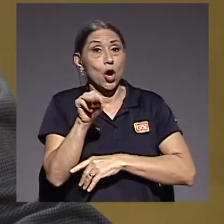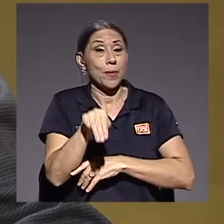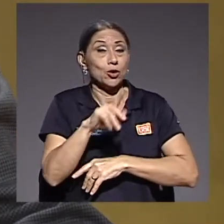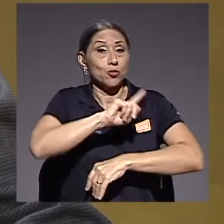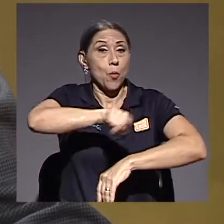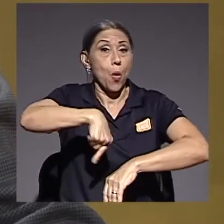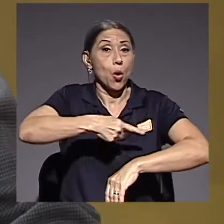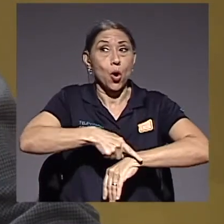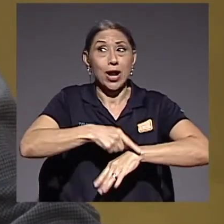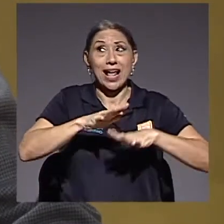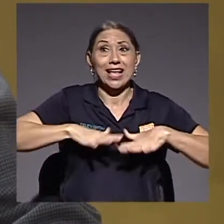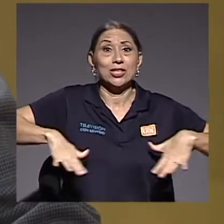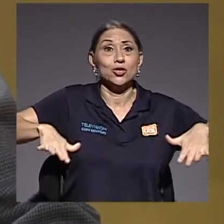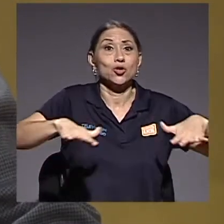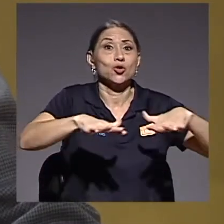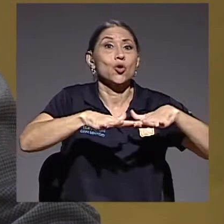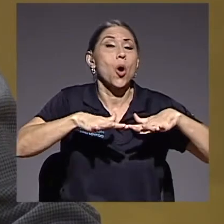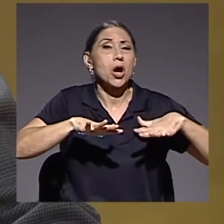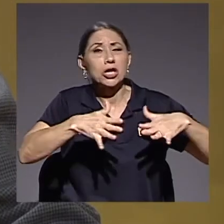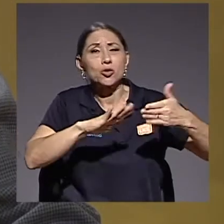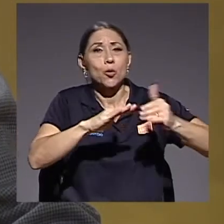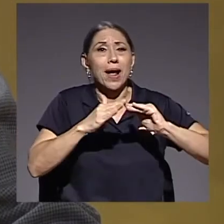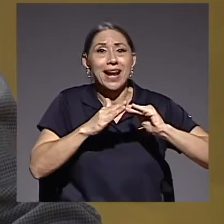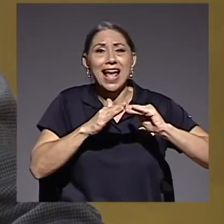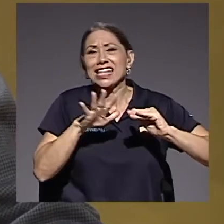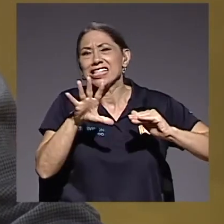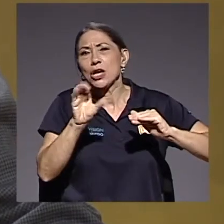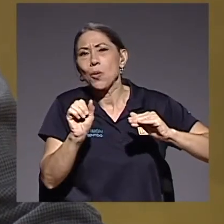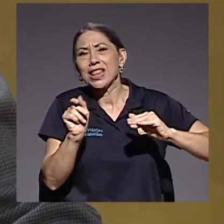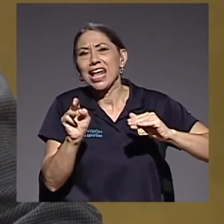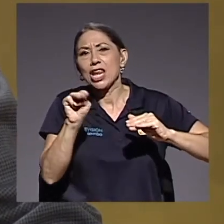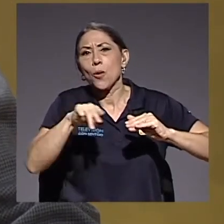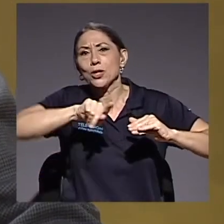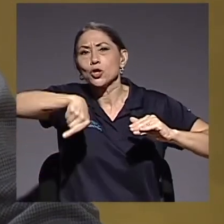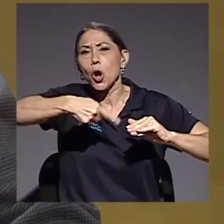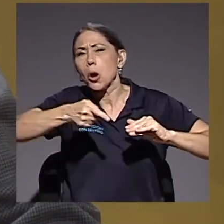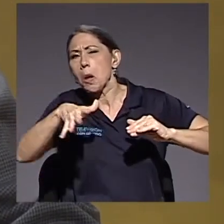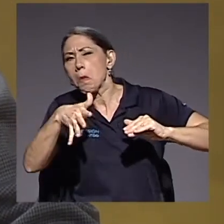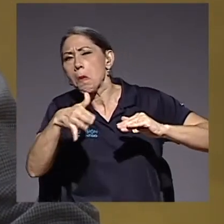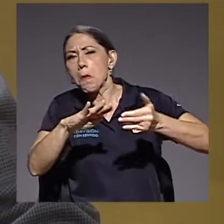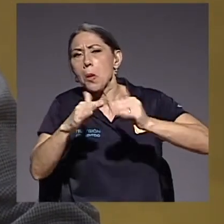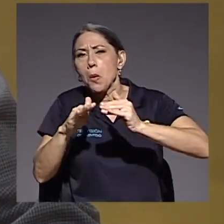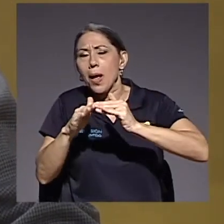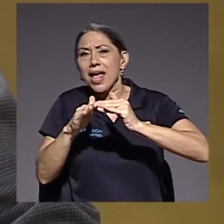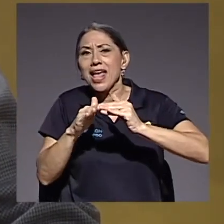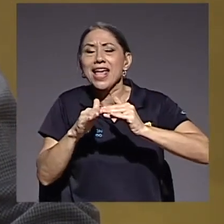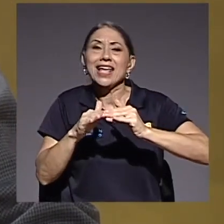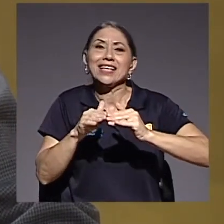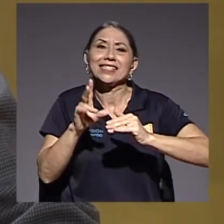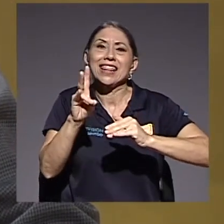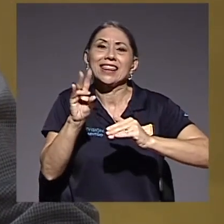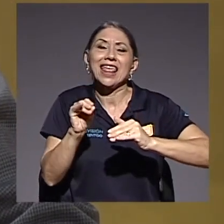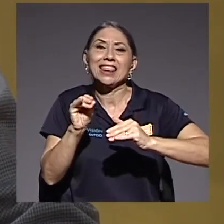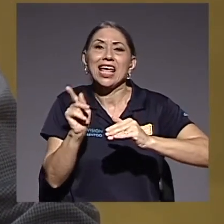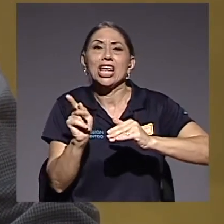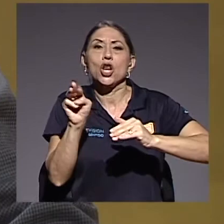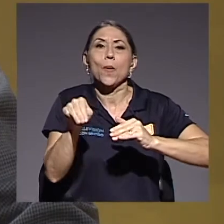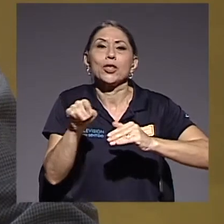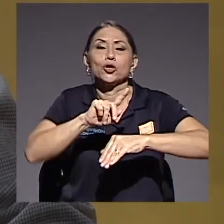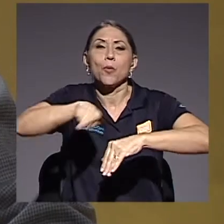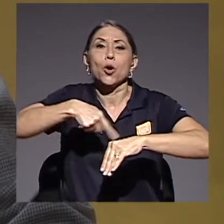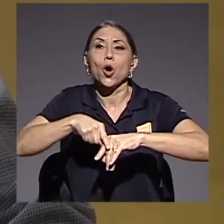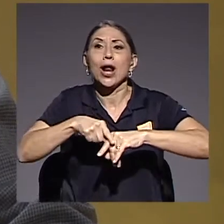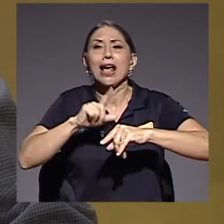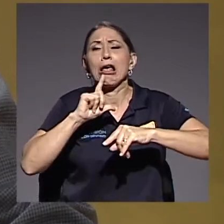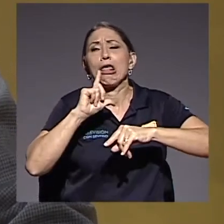urbana, de 50 kilómetros por hora en zona semiurbana y de 70 kilómetros por hora en zona rural. No hemos tenido